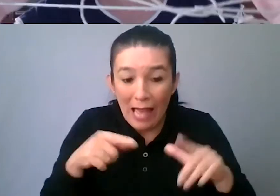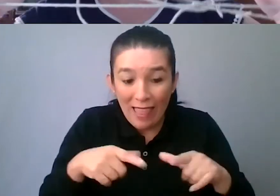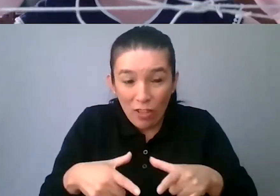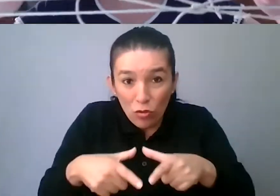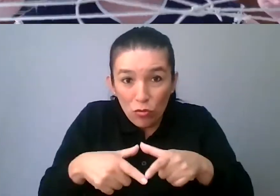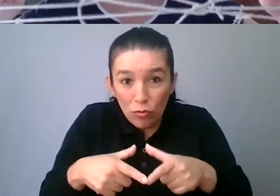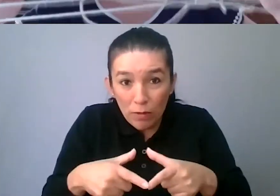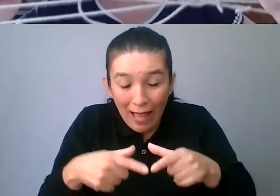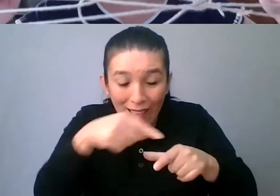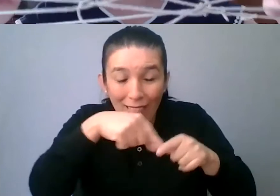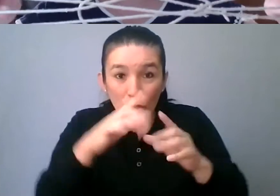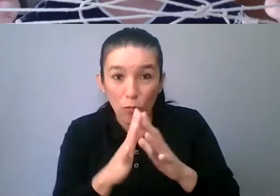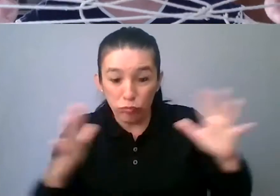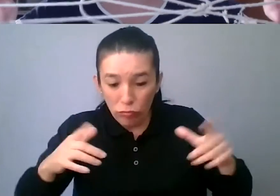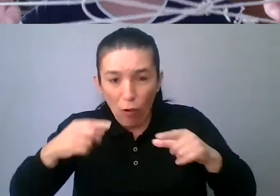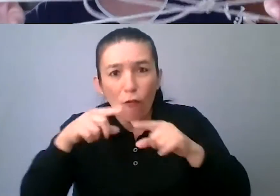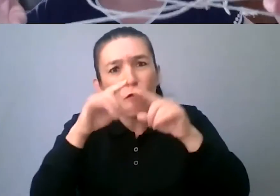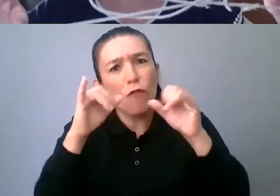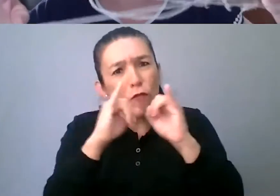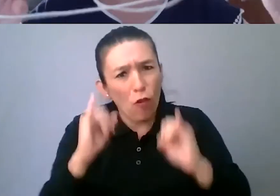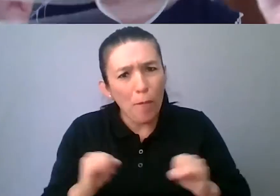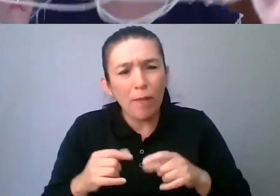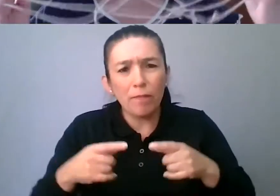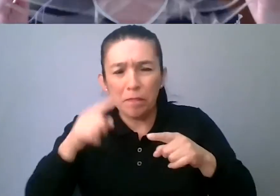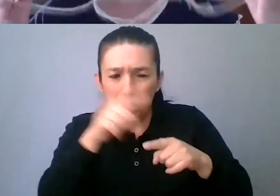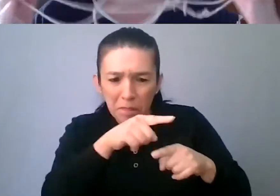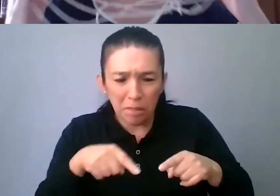Pongo el mentón, la barbilla en este rombo